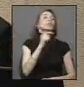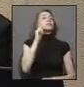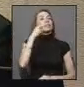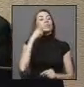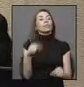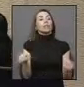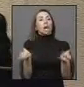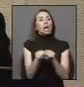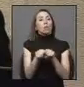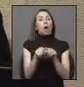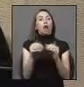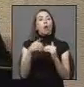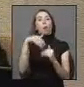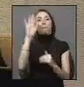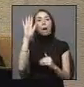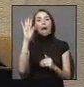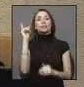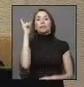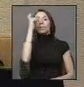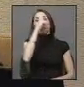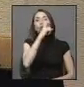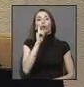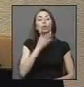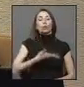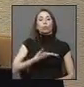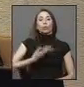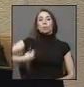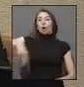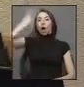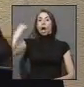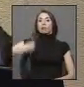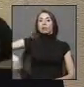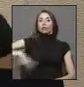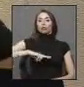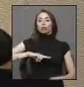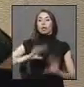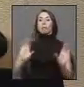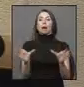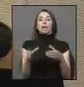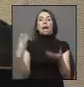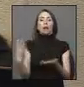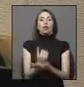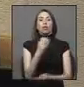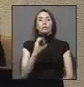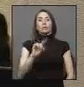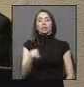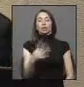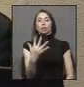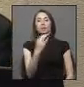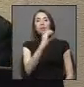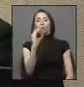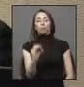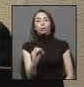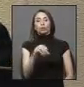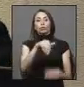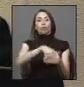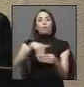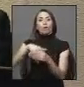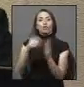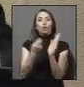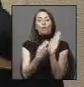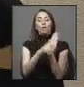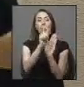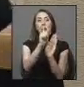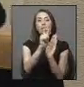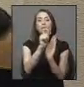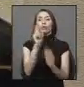si no superior, a la dificultad que tuvimos nosotros para constituir 0,5% de los votos válidos